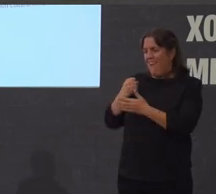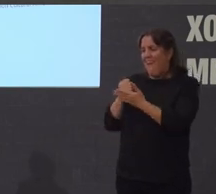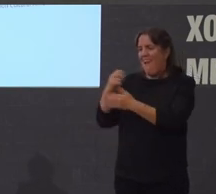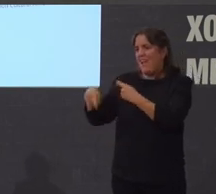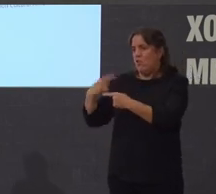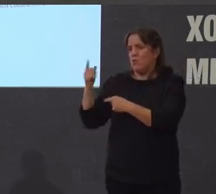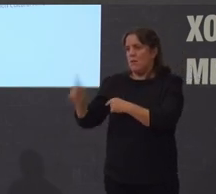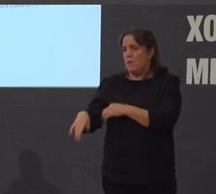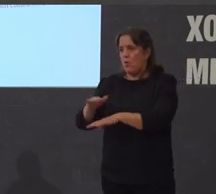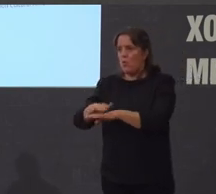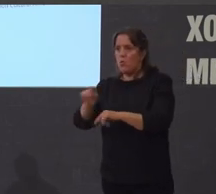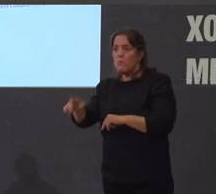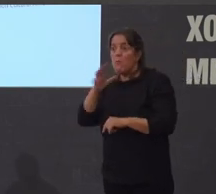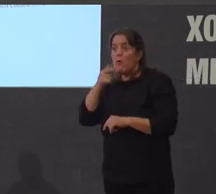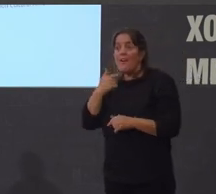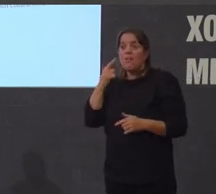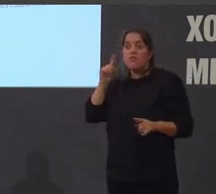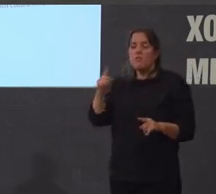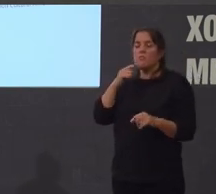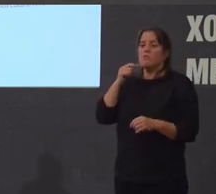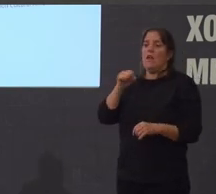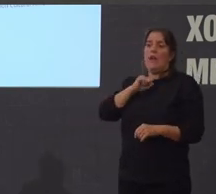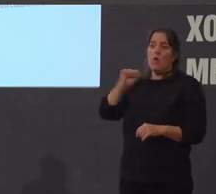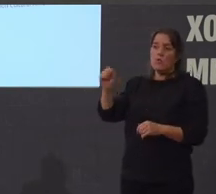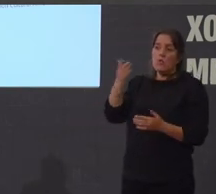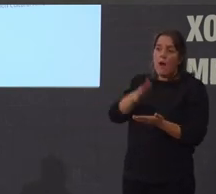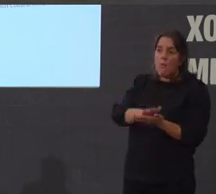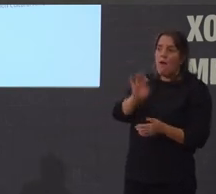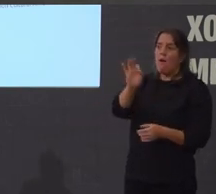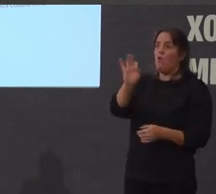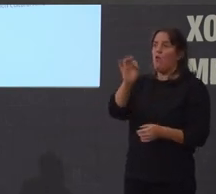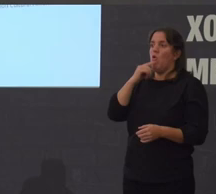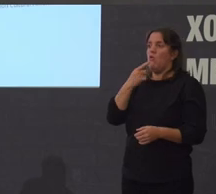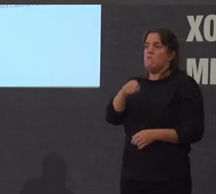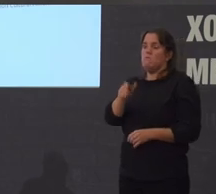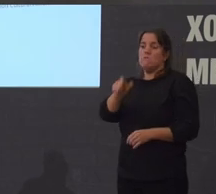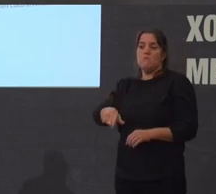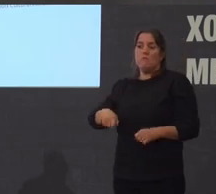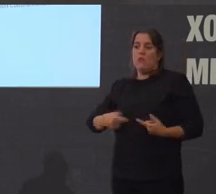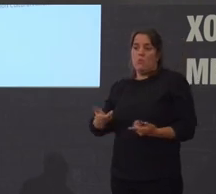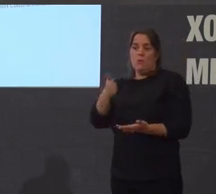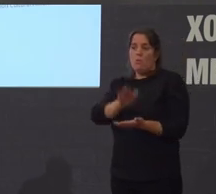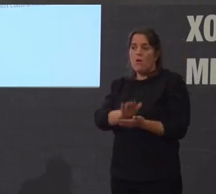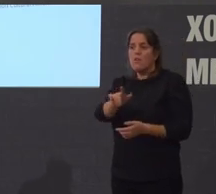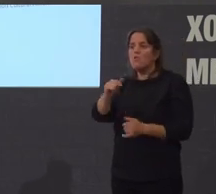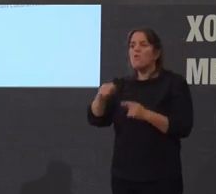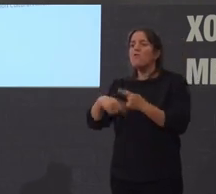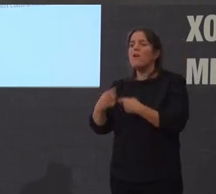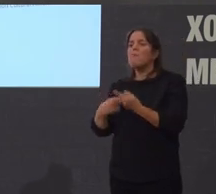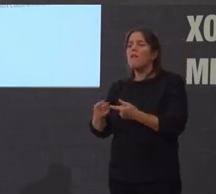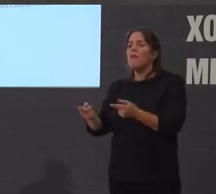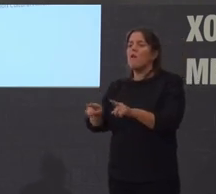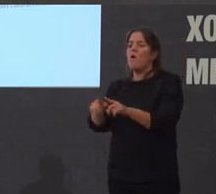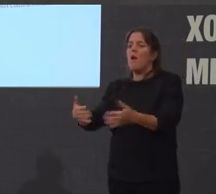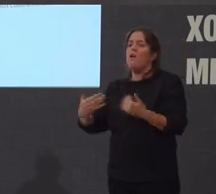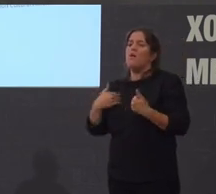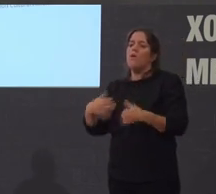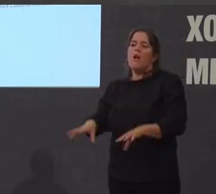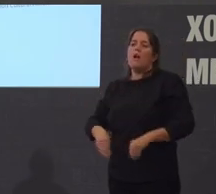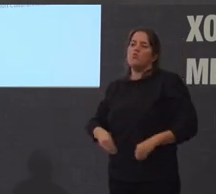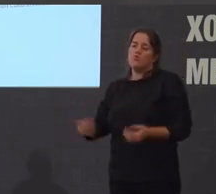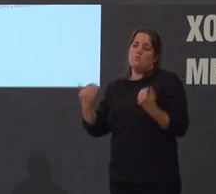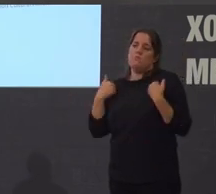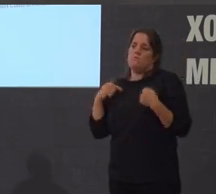si fallecía o se ejecutaban o sancionado la familia era que tiña que facer de frente es